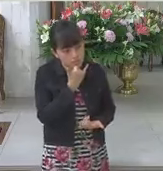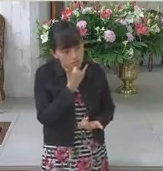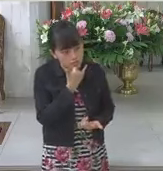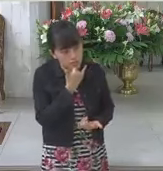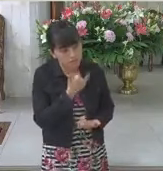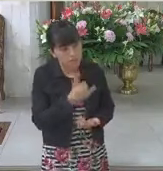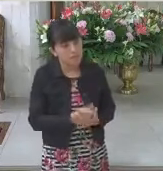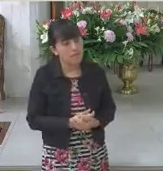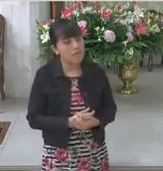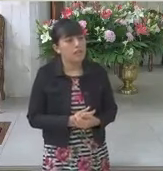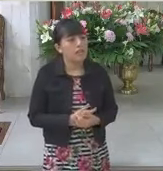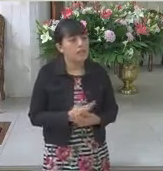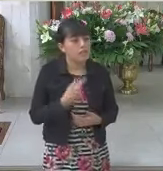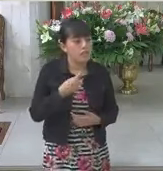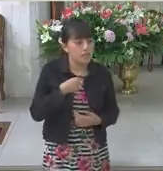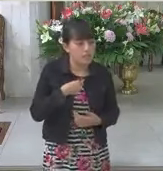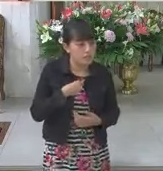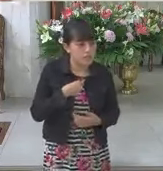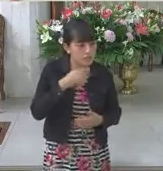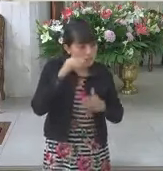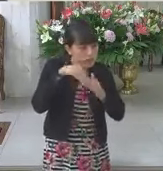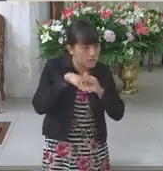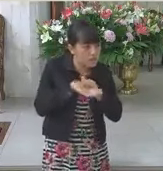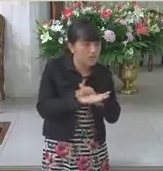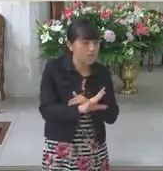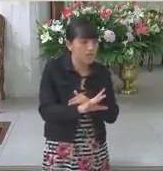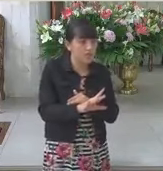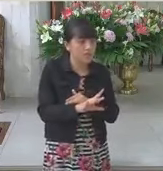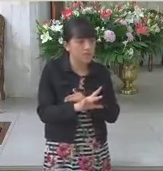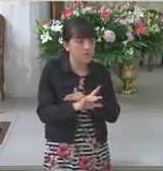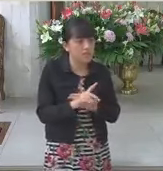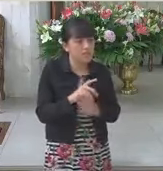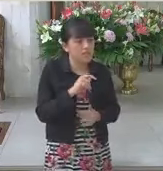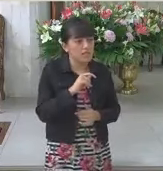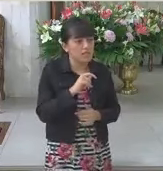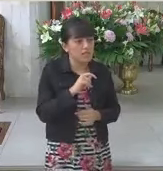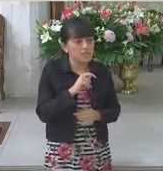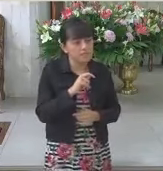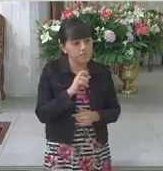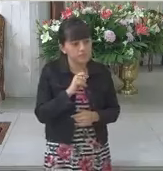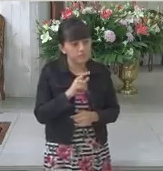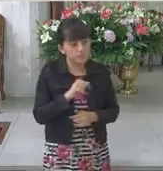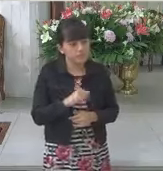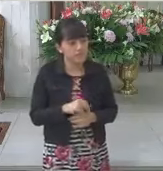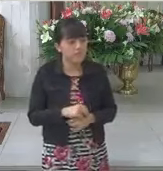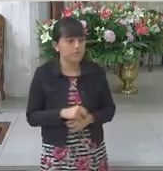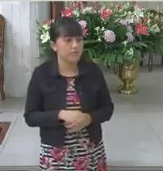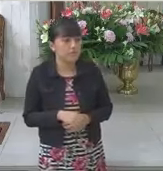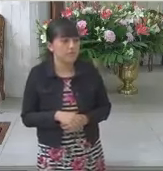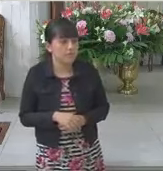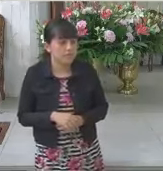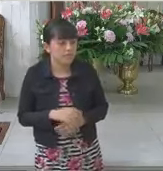vez en cuando pero cuando lo hago los vendedores de múica que andan en